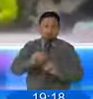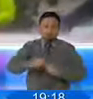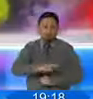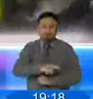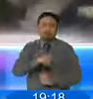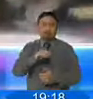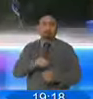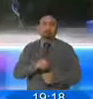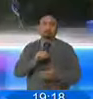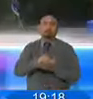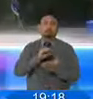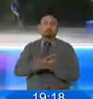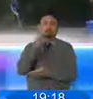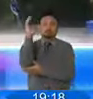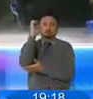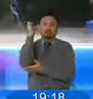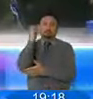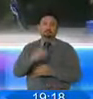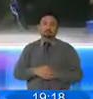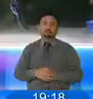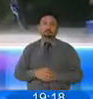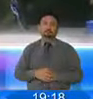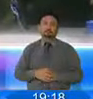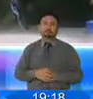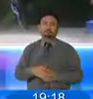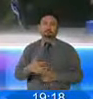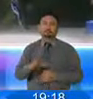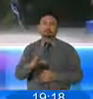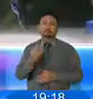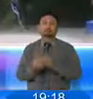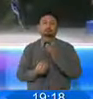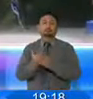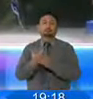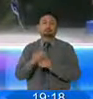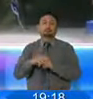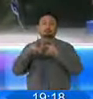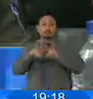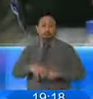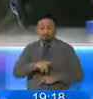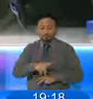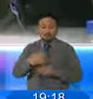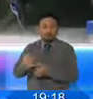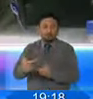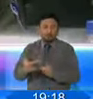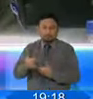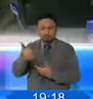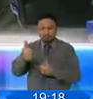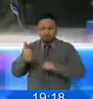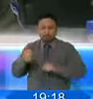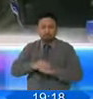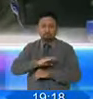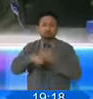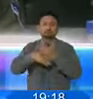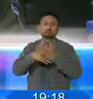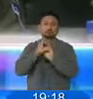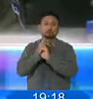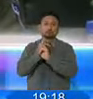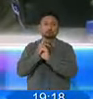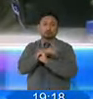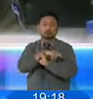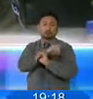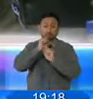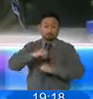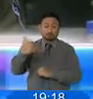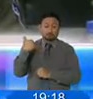esta alerta adicionalmente se ha creado un sistema de validación y registro de información que todas las instituciones intervinientes cuentan